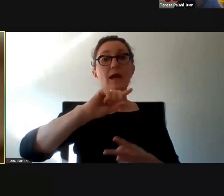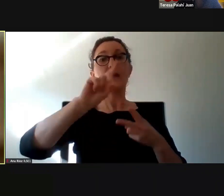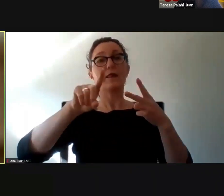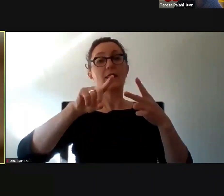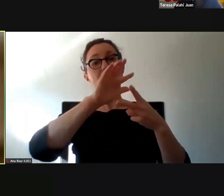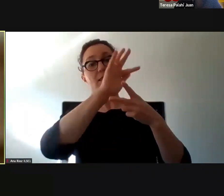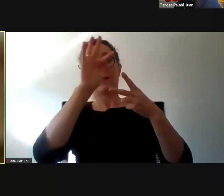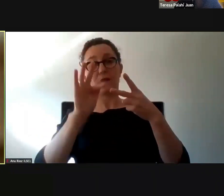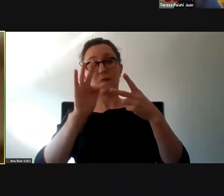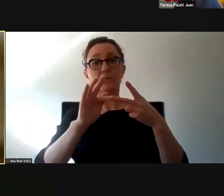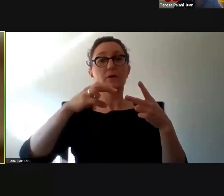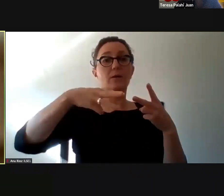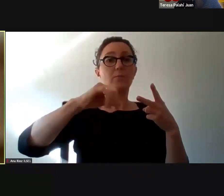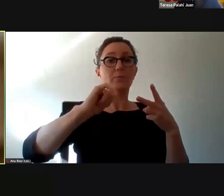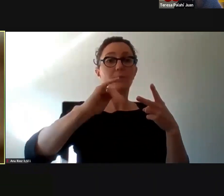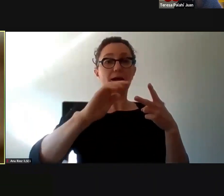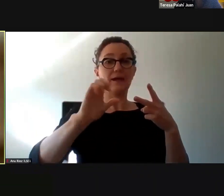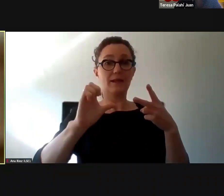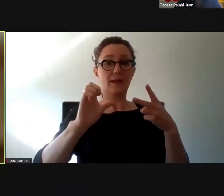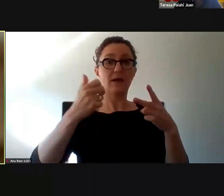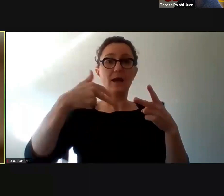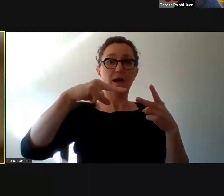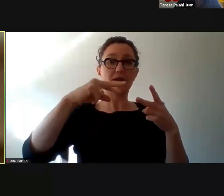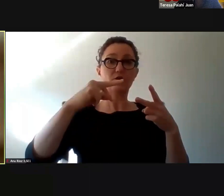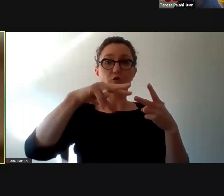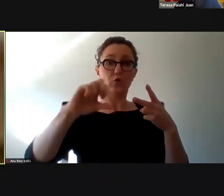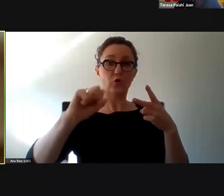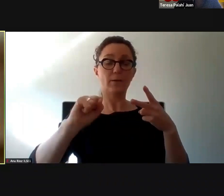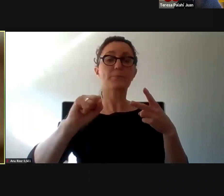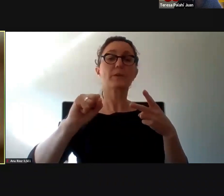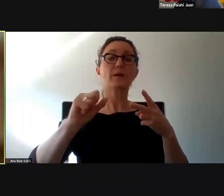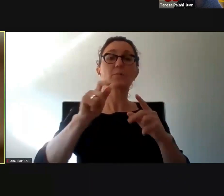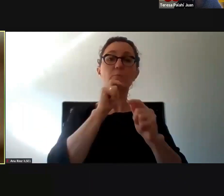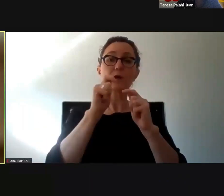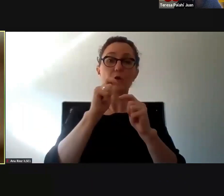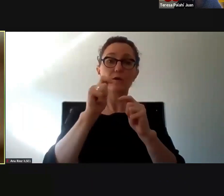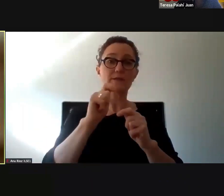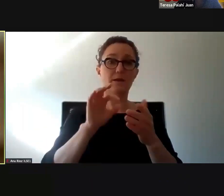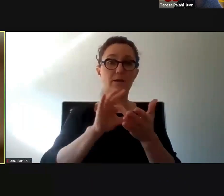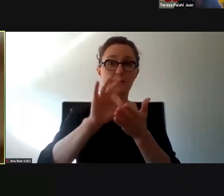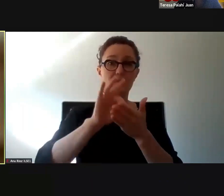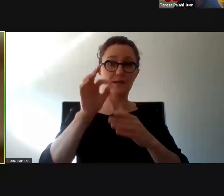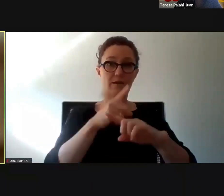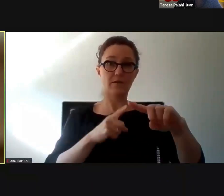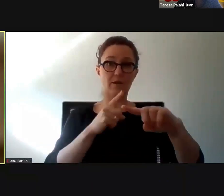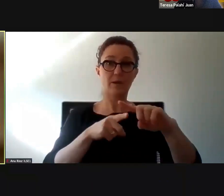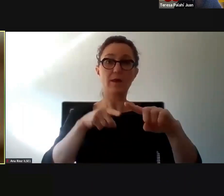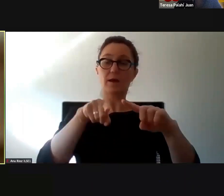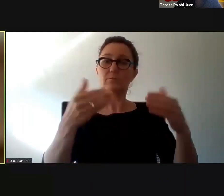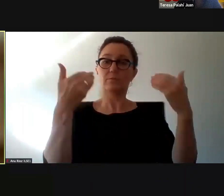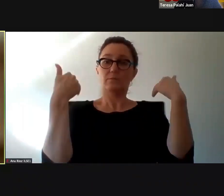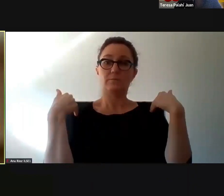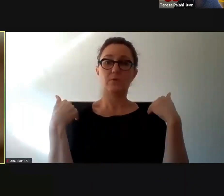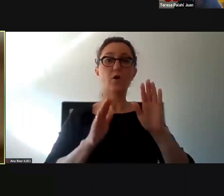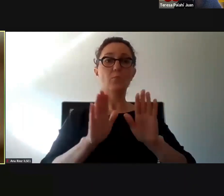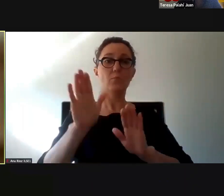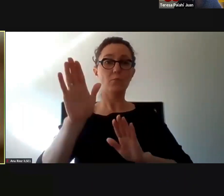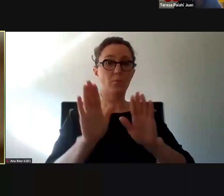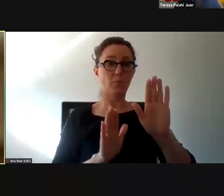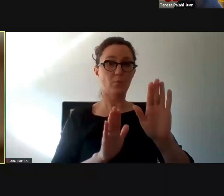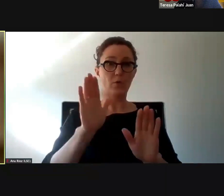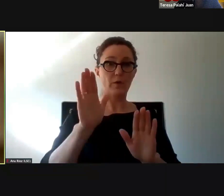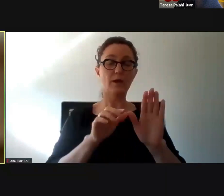a Maite Antona, periodista de Servimedia, que será quien moderará y vertirá pues,